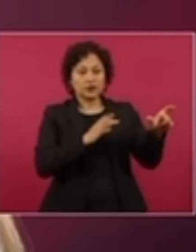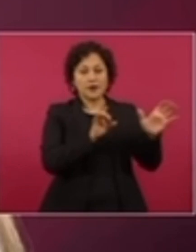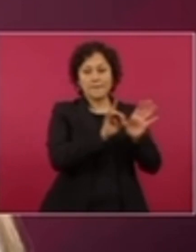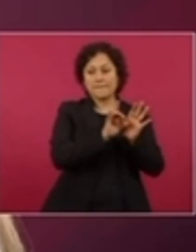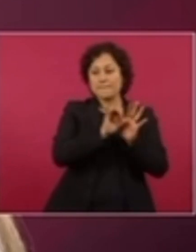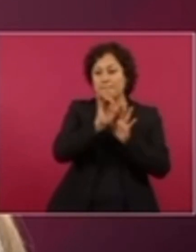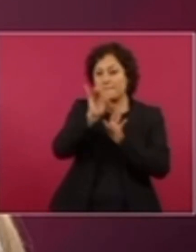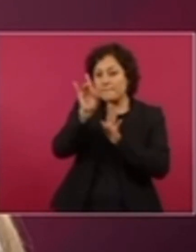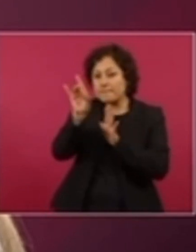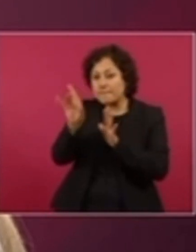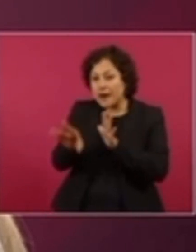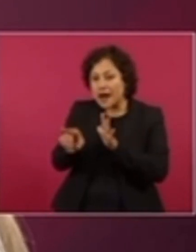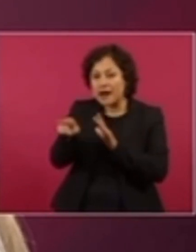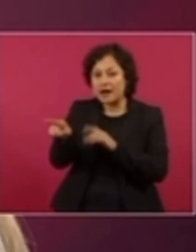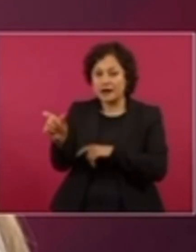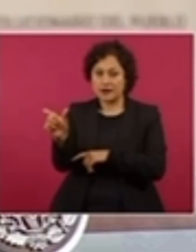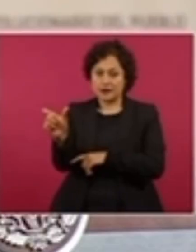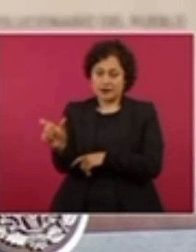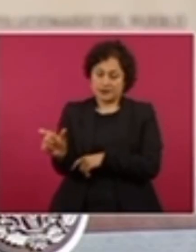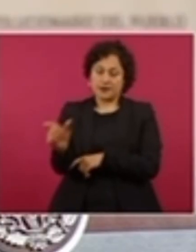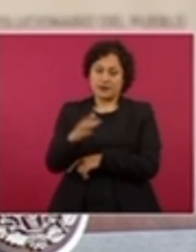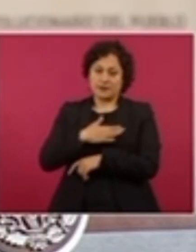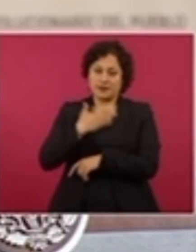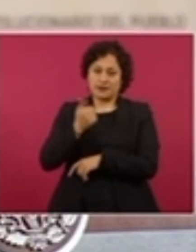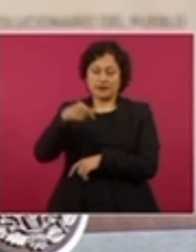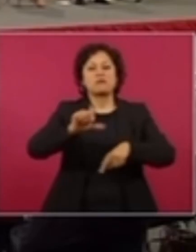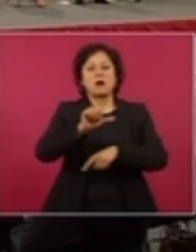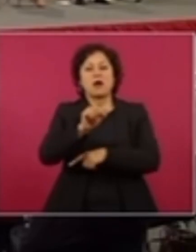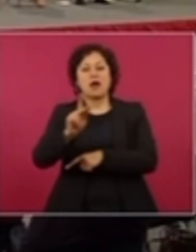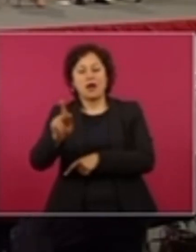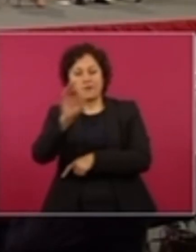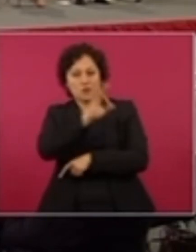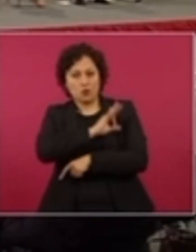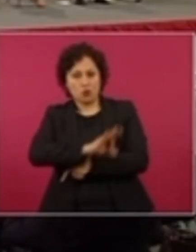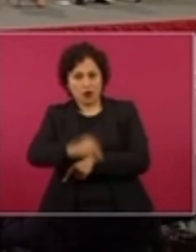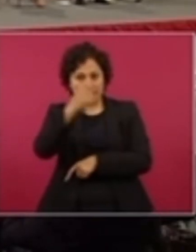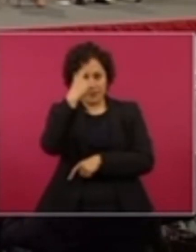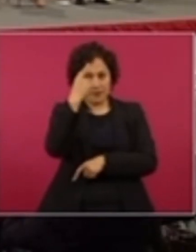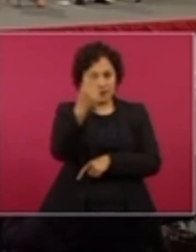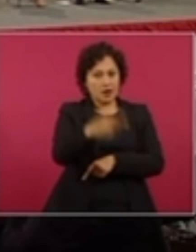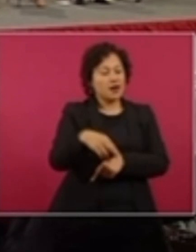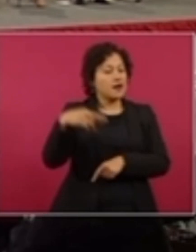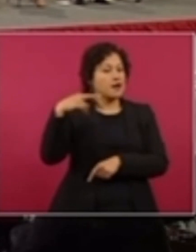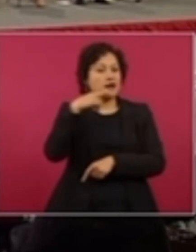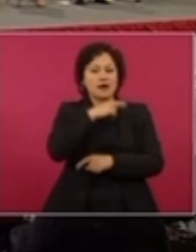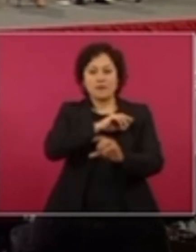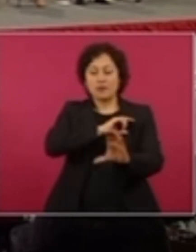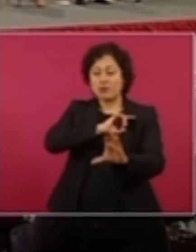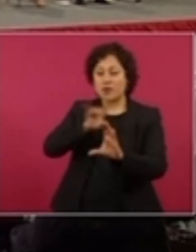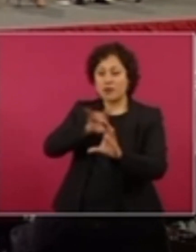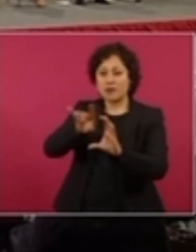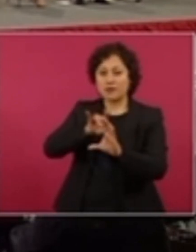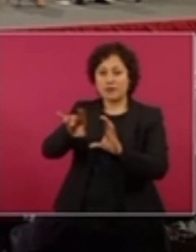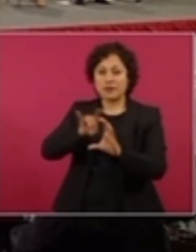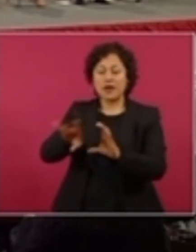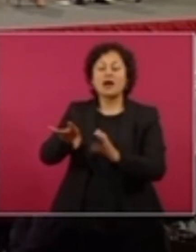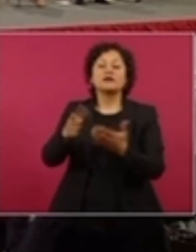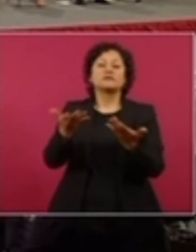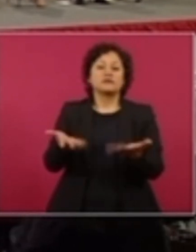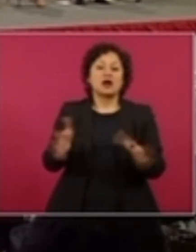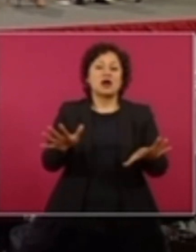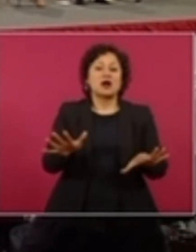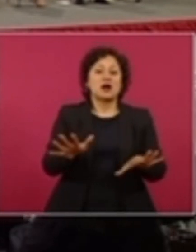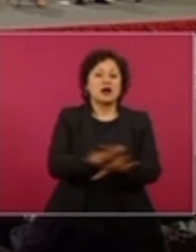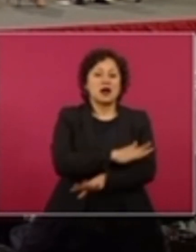financiera para el bienestar, acá en México. ¿Qué van a lograr? Más pesos por sus dólares. Y la gran